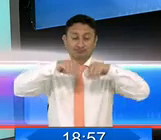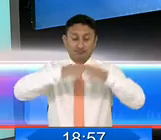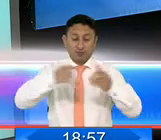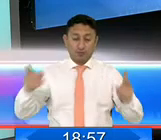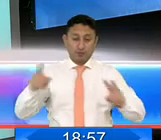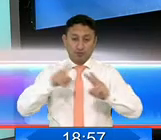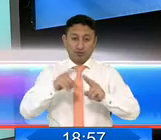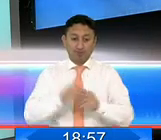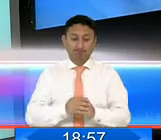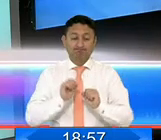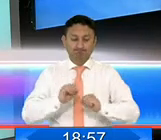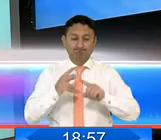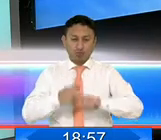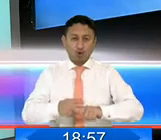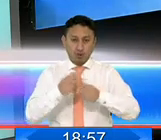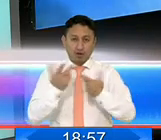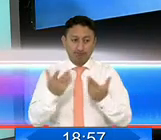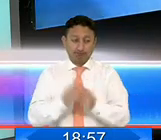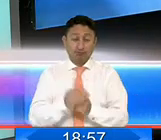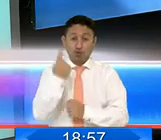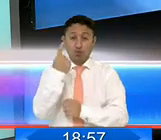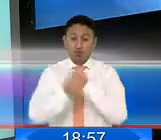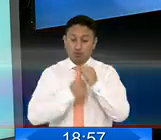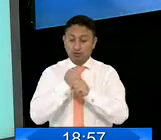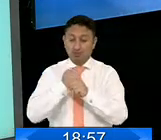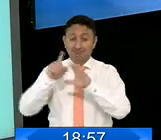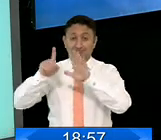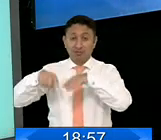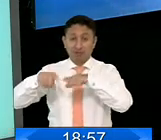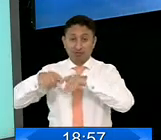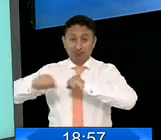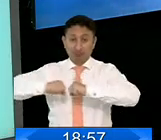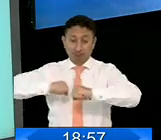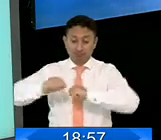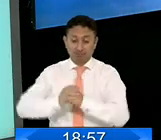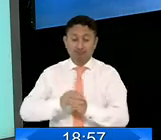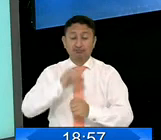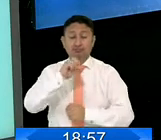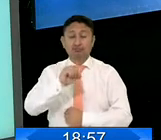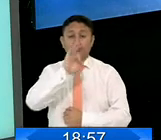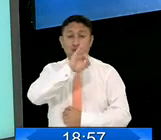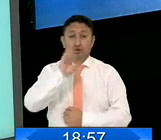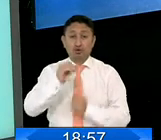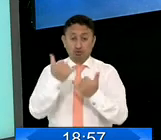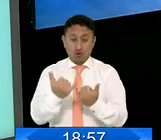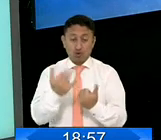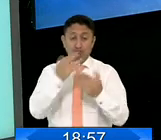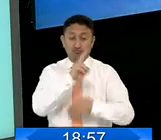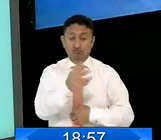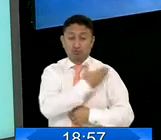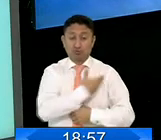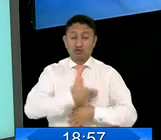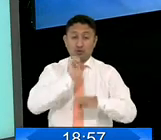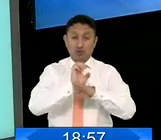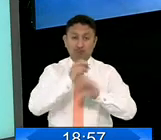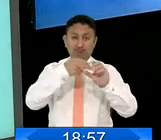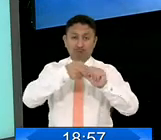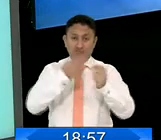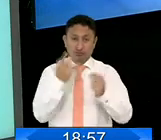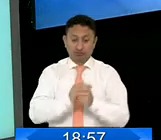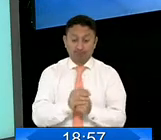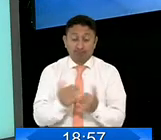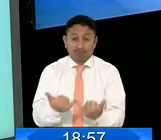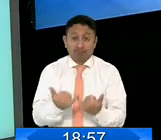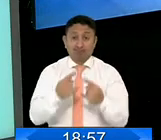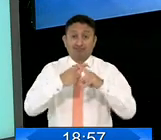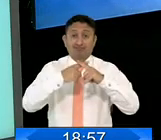y así es tras un año y seis meses de gestión otro sonnenholzner renunció a la vicepresidencia del ecuador el ahora ex segundo mandatario